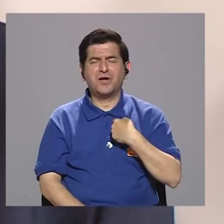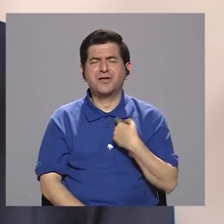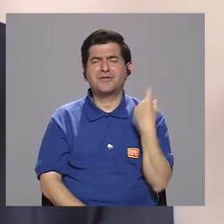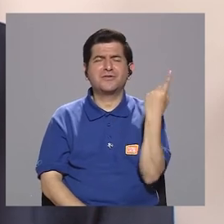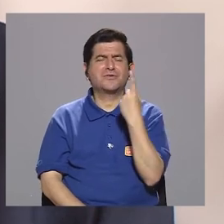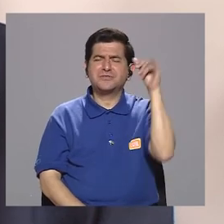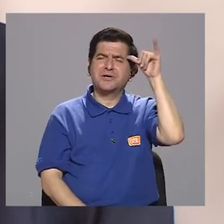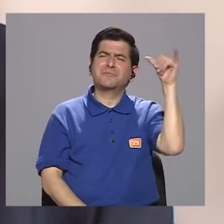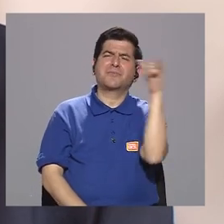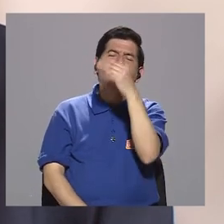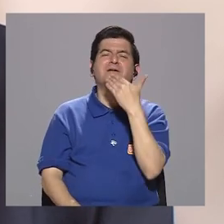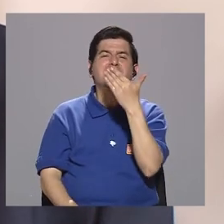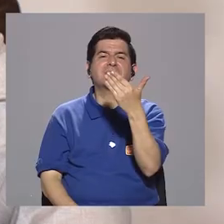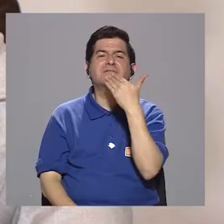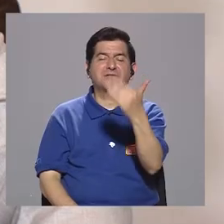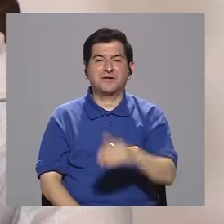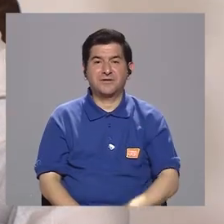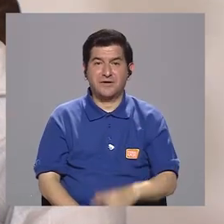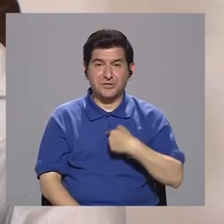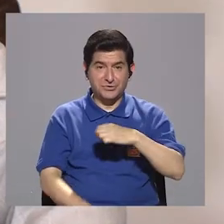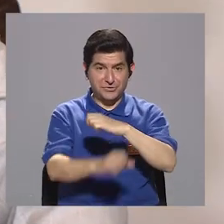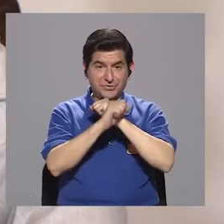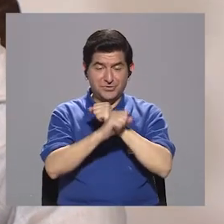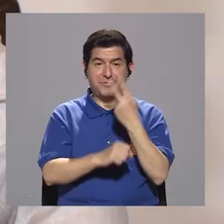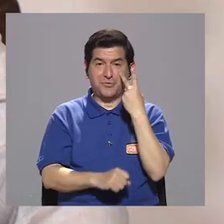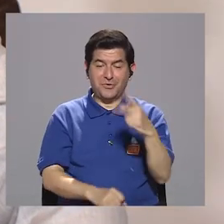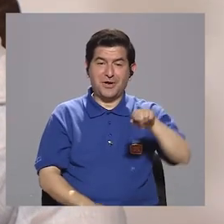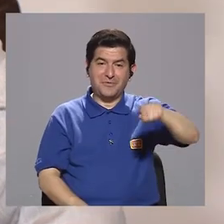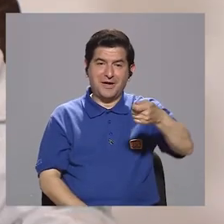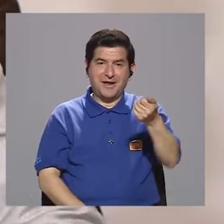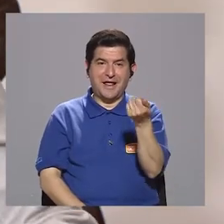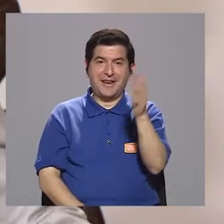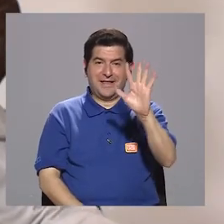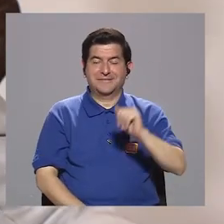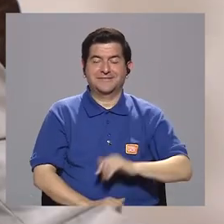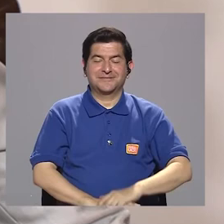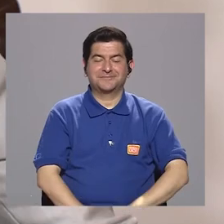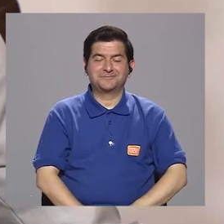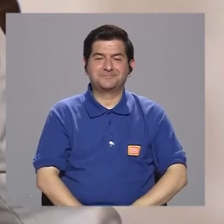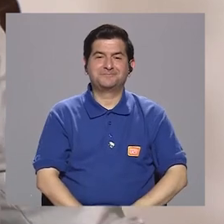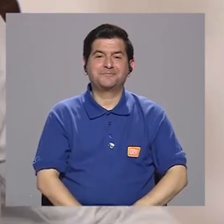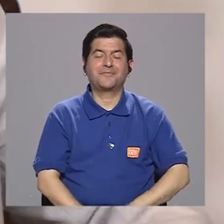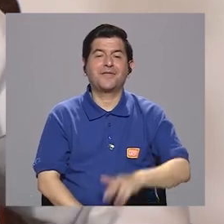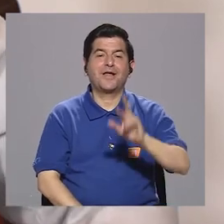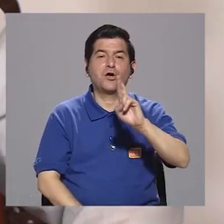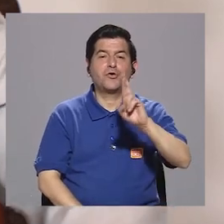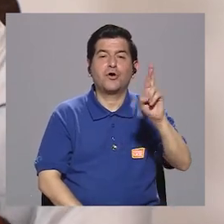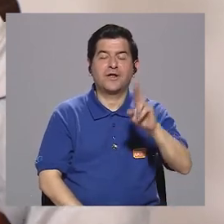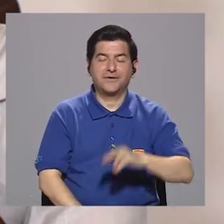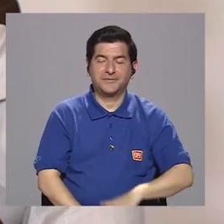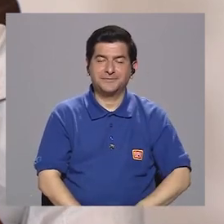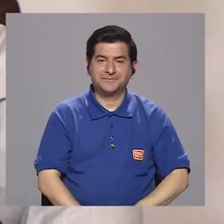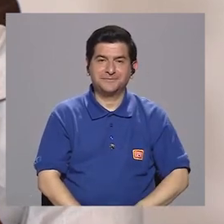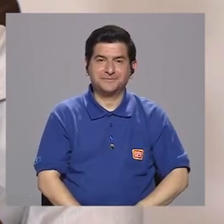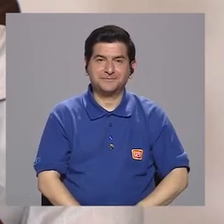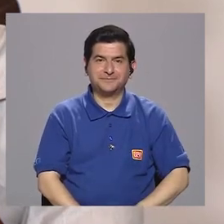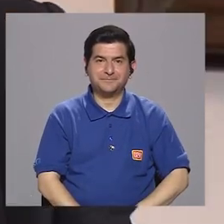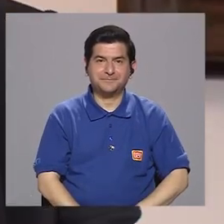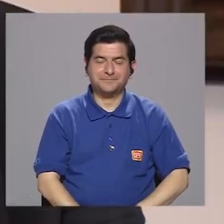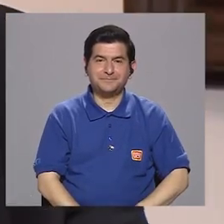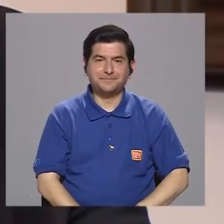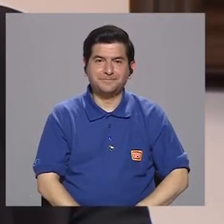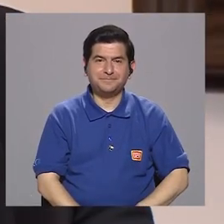eternamente agradecido con él. Yo estaría casi seguro que ve Canal 15. Don Rogelio, un mensaje para el doctor.